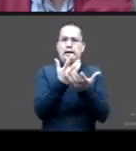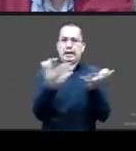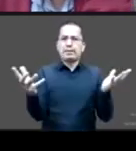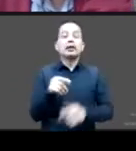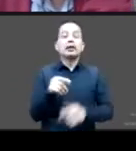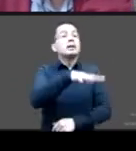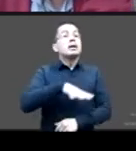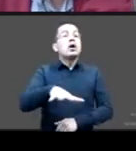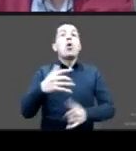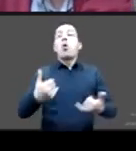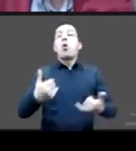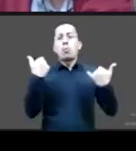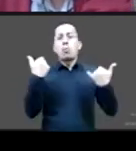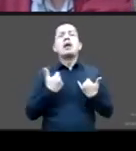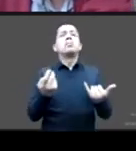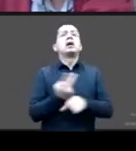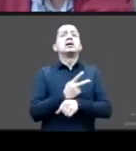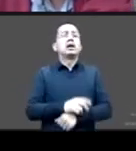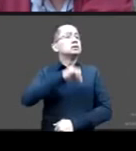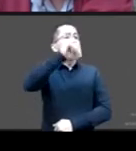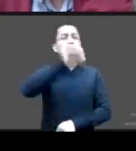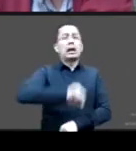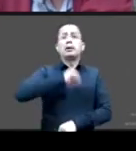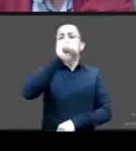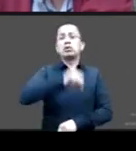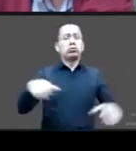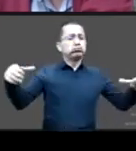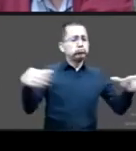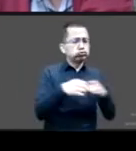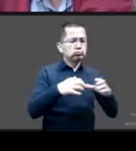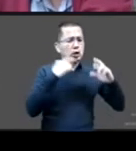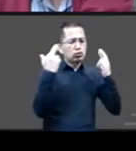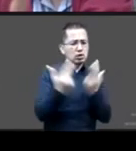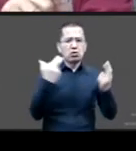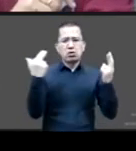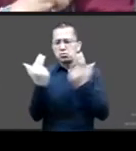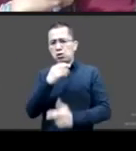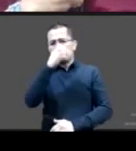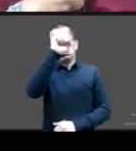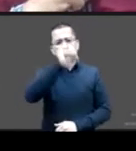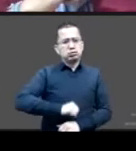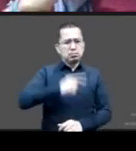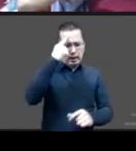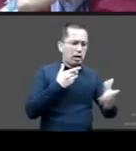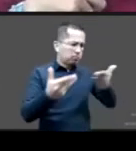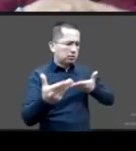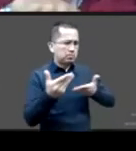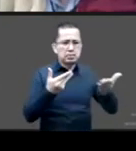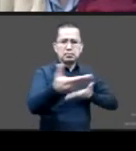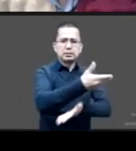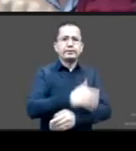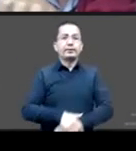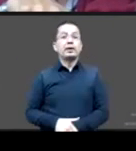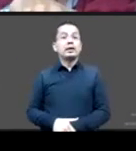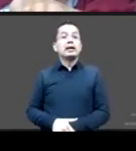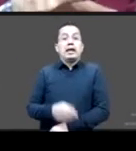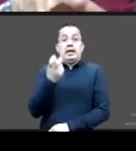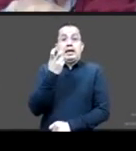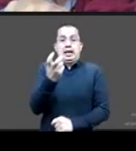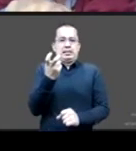diálogos para ver cómo pueden colaborarse entre los jóvenes. Y esta última experiencia me parece muy interesante.